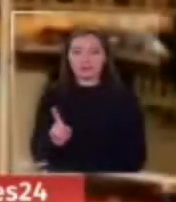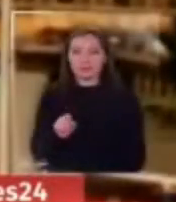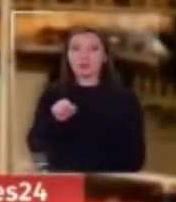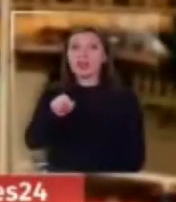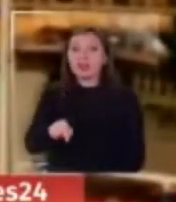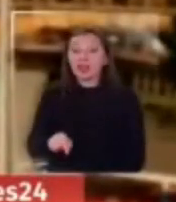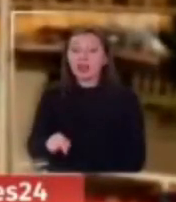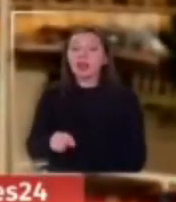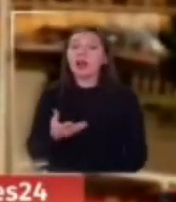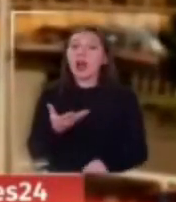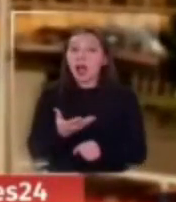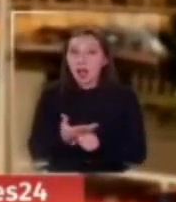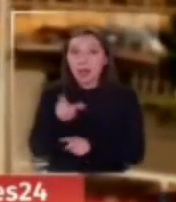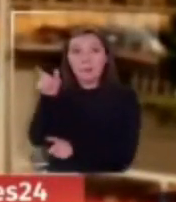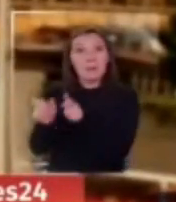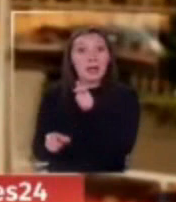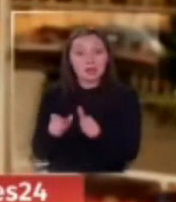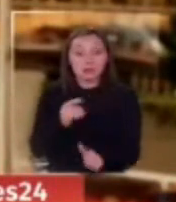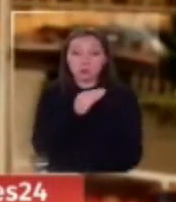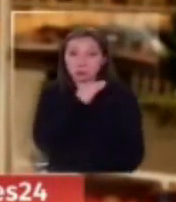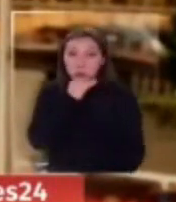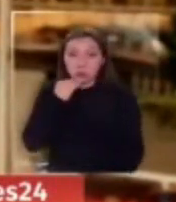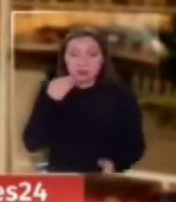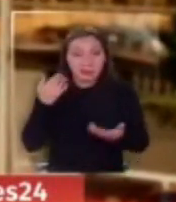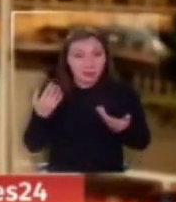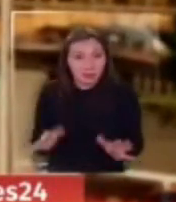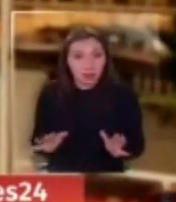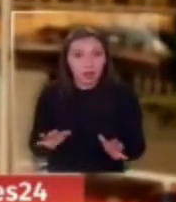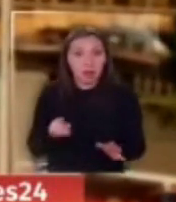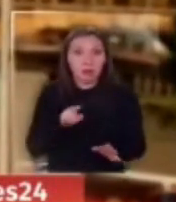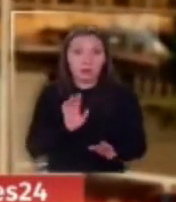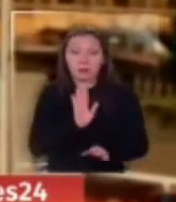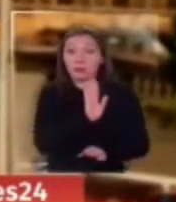Aquí han habido incluso personas que han fallecido y ahí están.